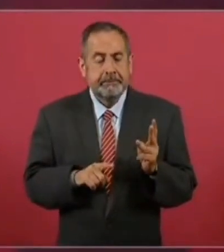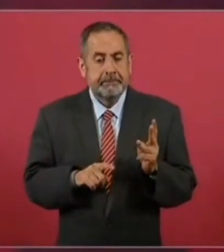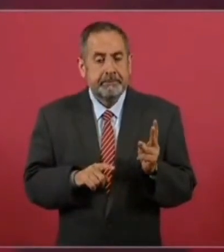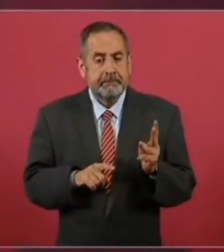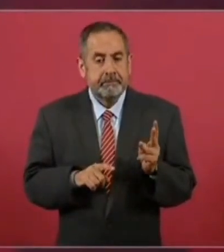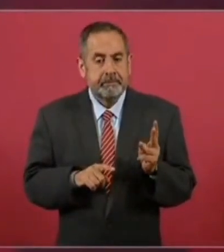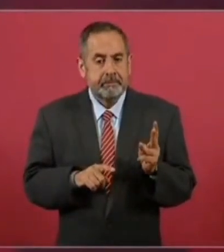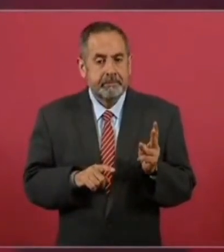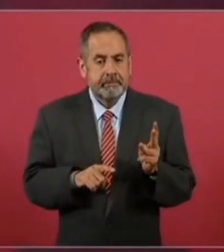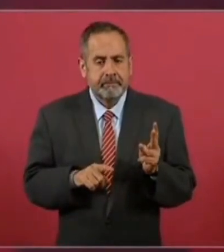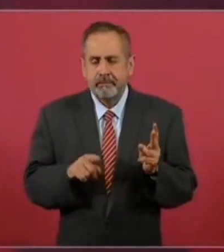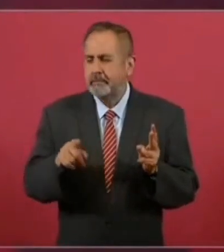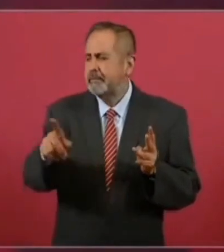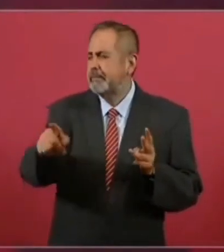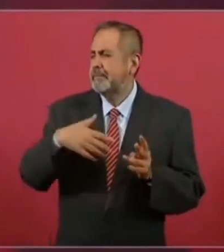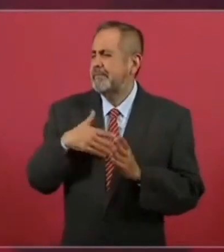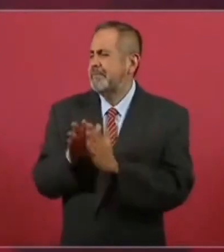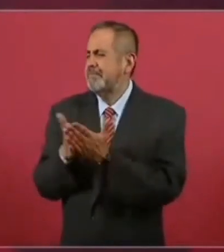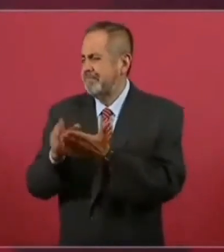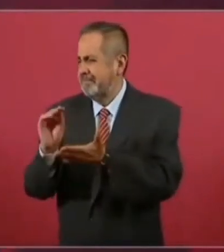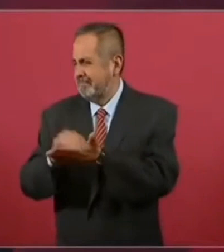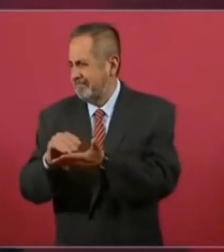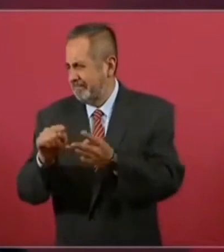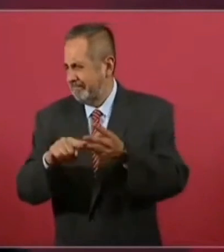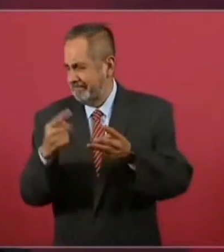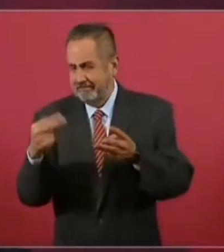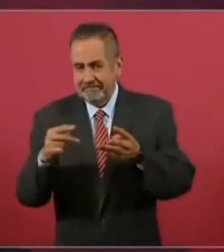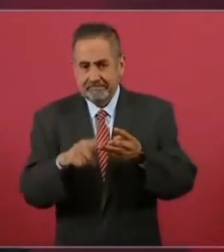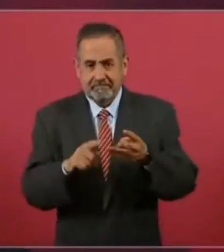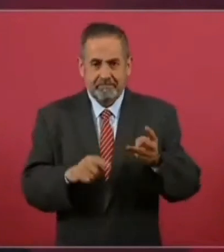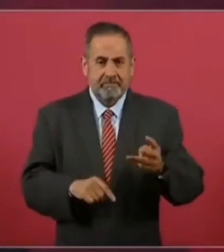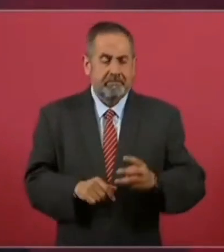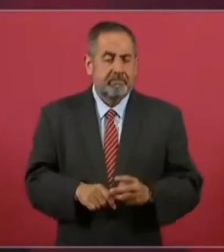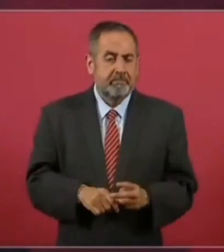Ahí está en uno de mis libros.